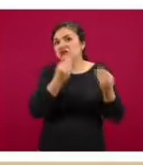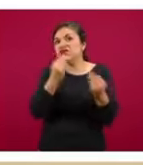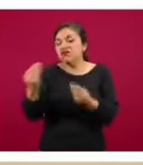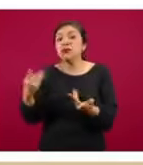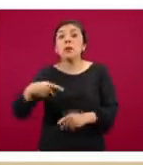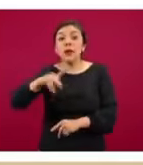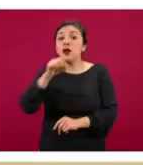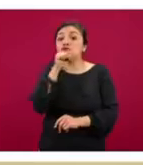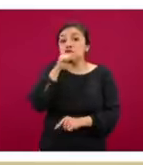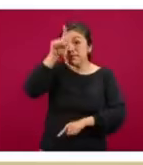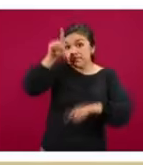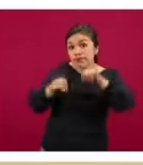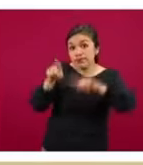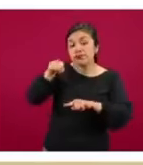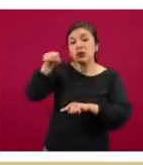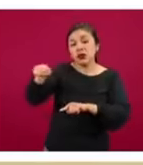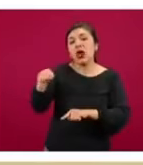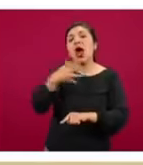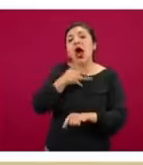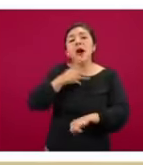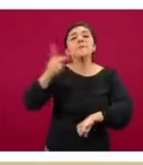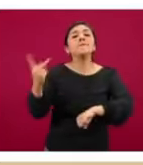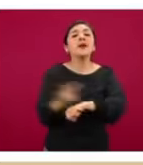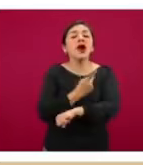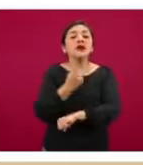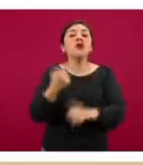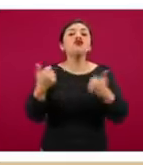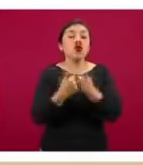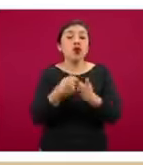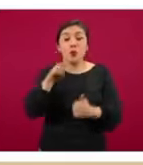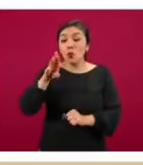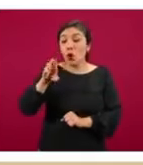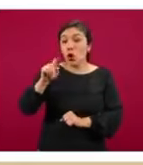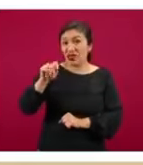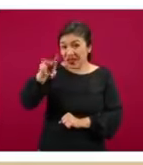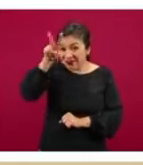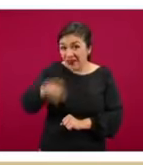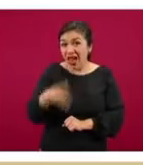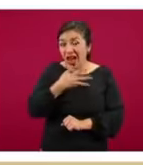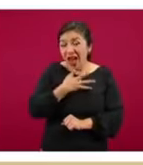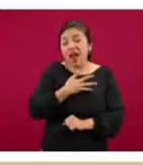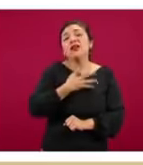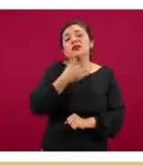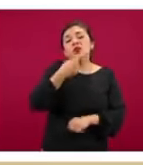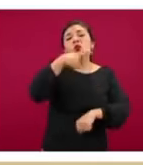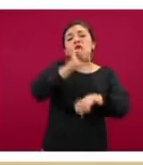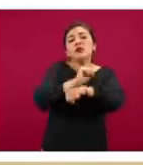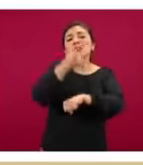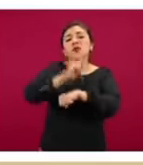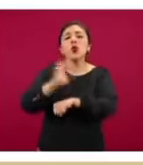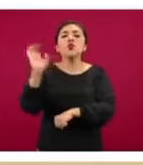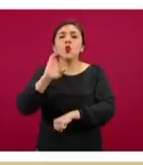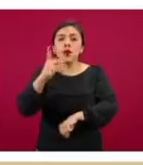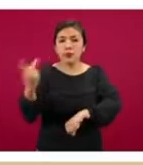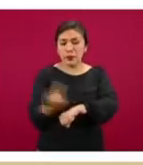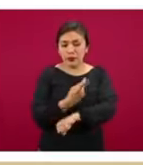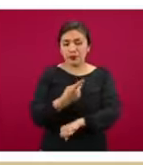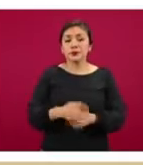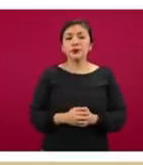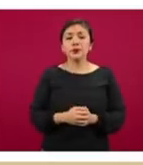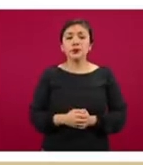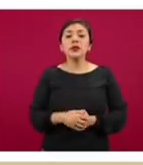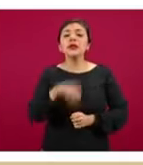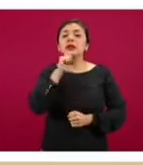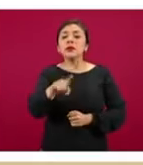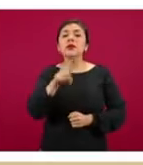que sí graficamos aquí es que al menos ocurrió un brote como tal, y por lo tanto para cada una de las semanas. Y vemos para fines